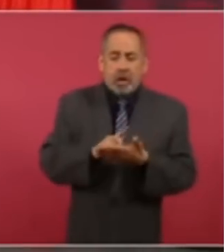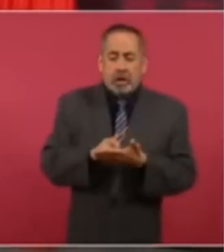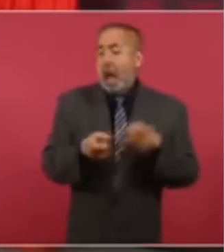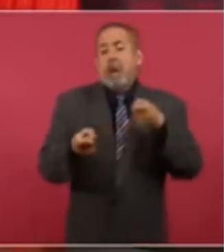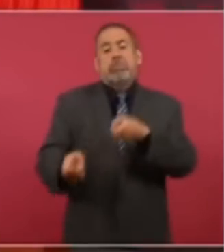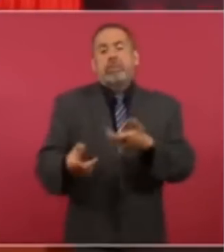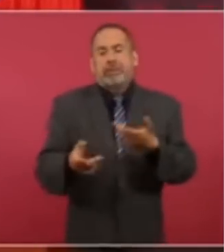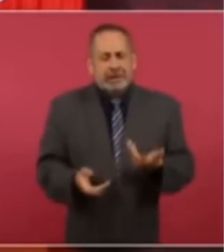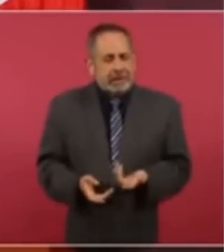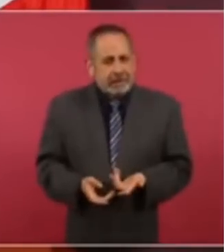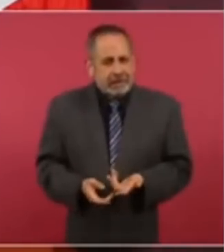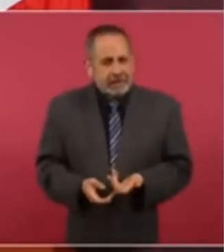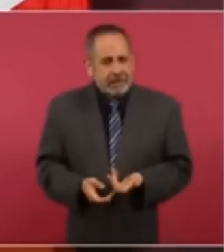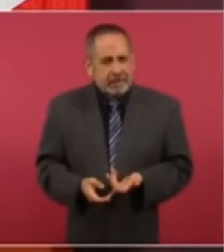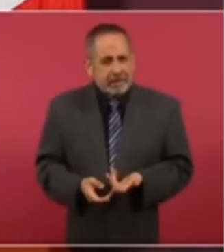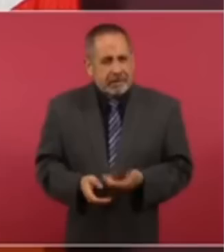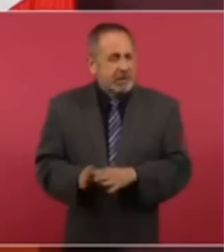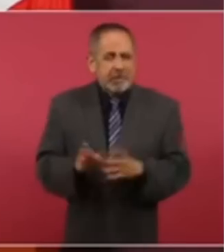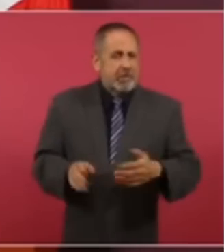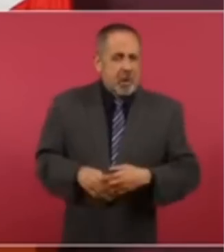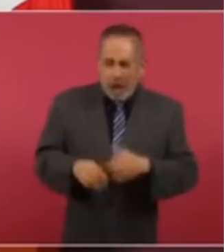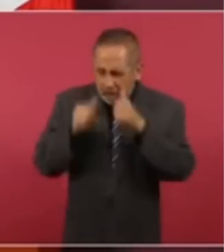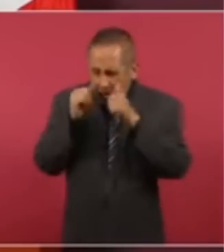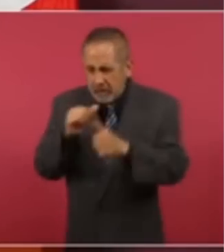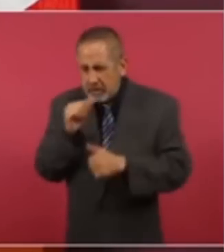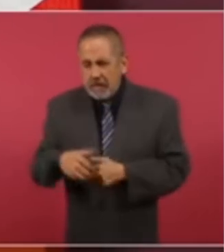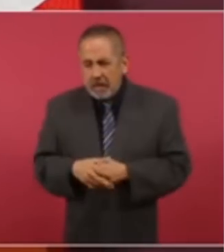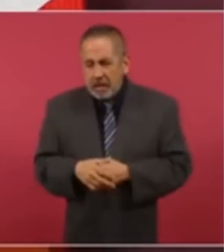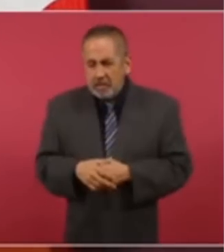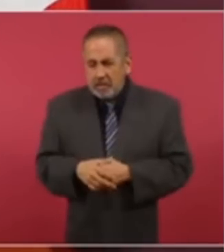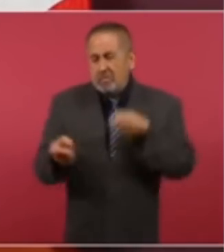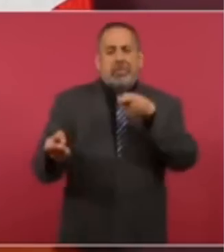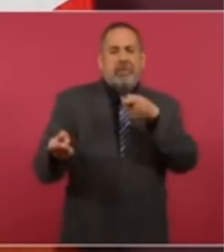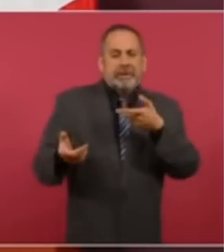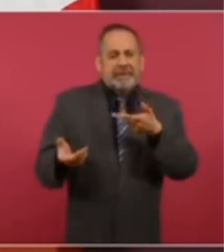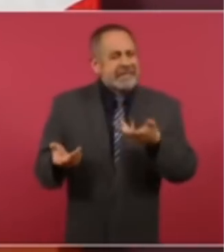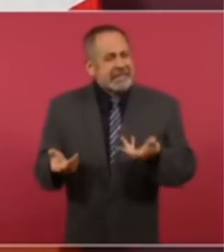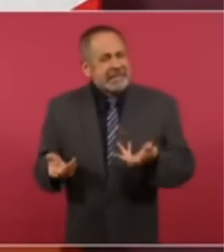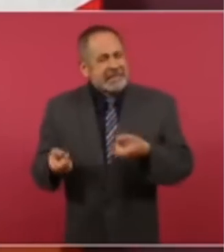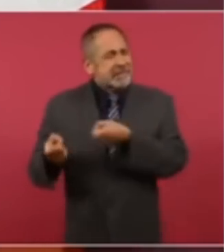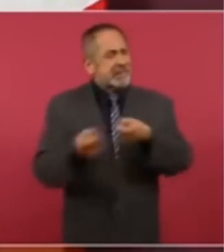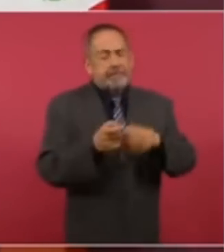la atención que se les da es masacrarlos. No,